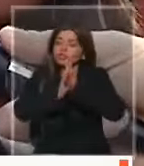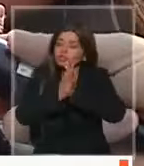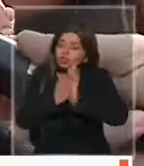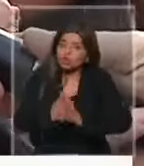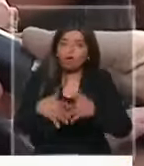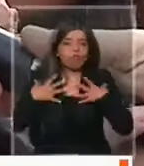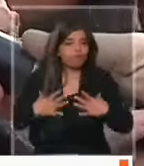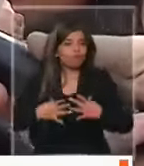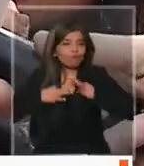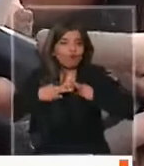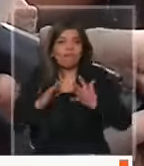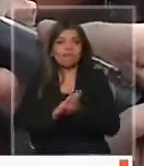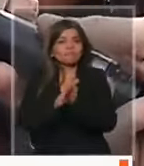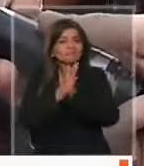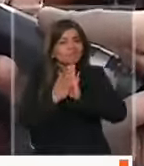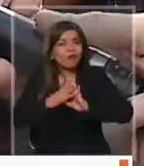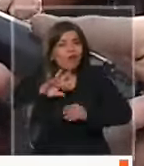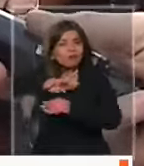la ropa.